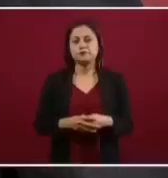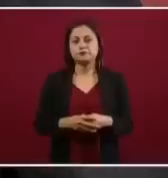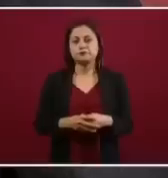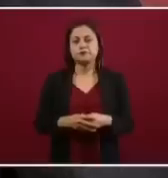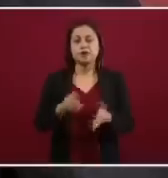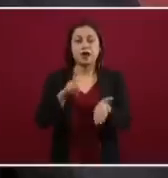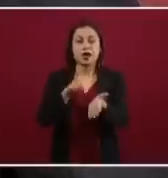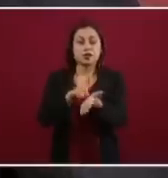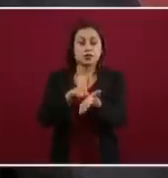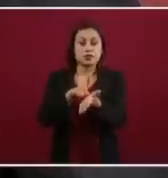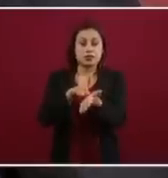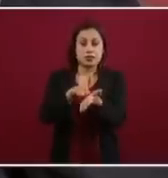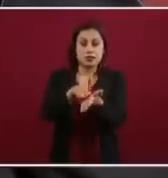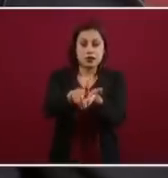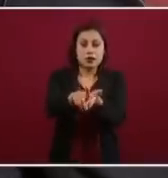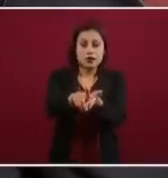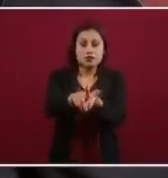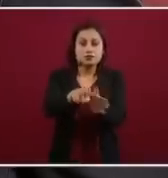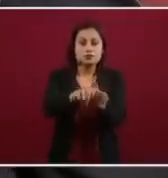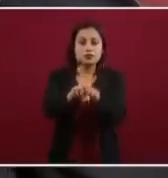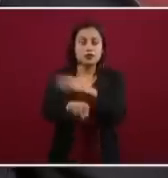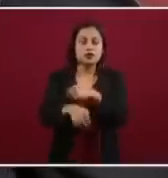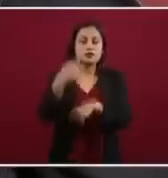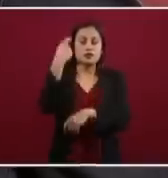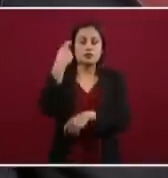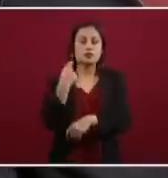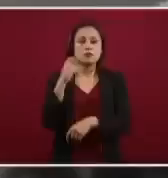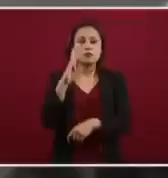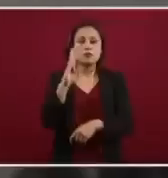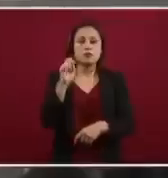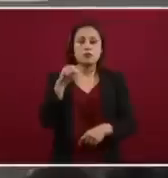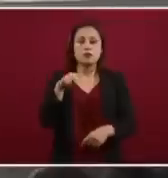como el de la pensión